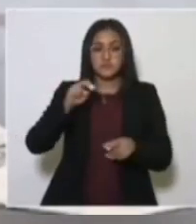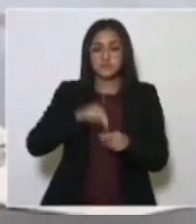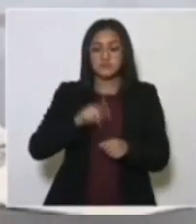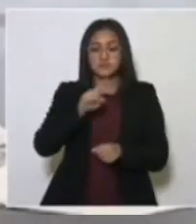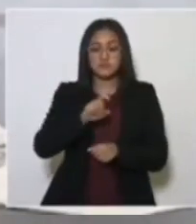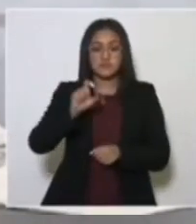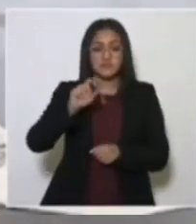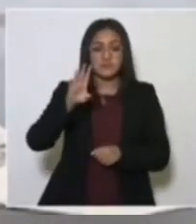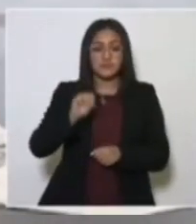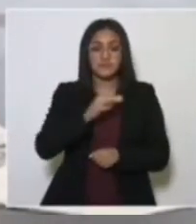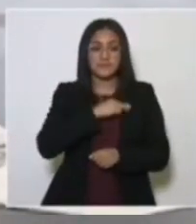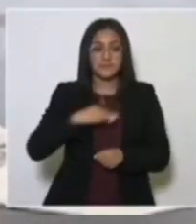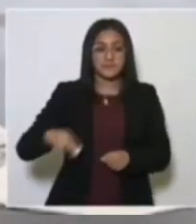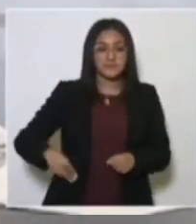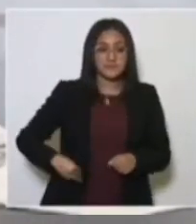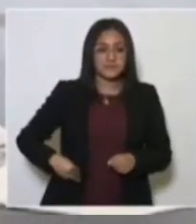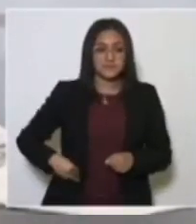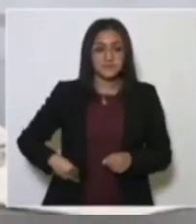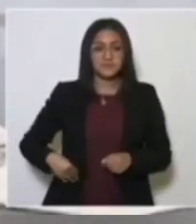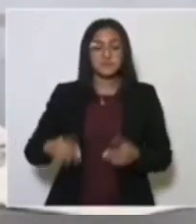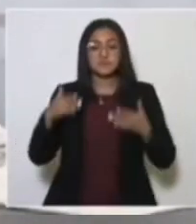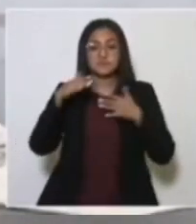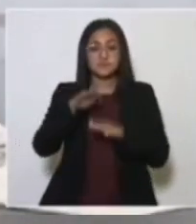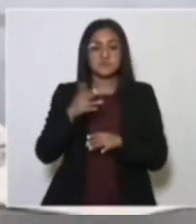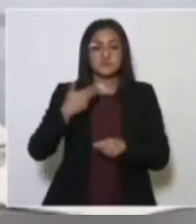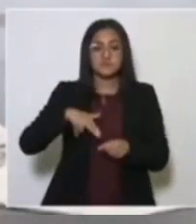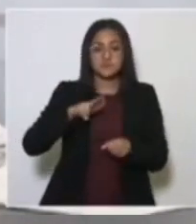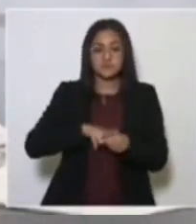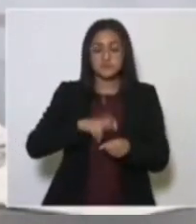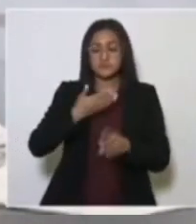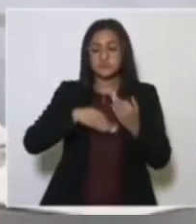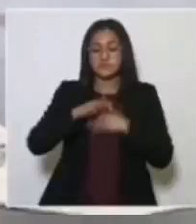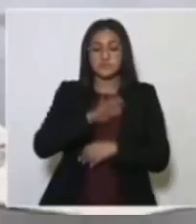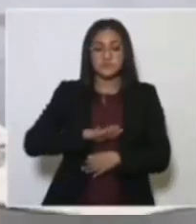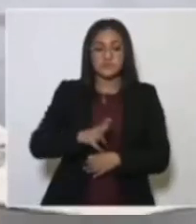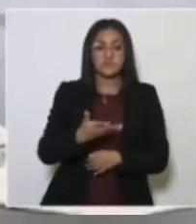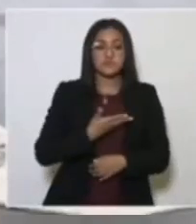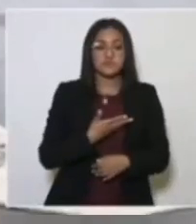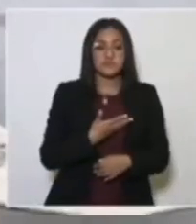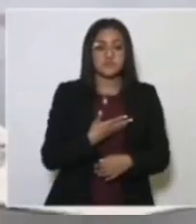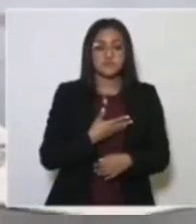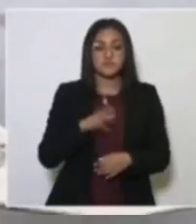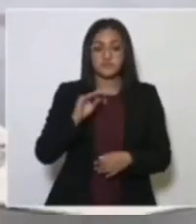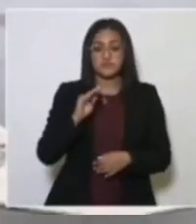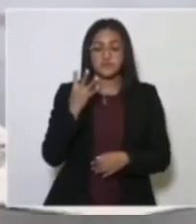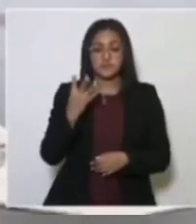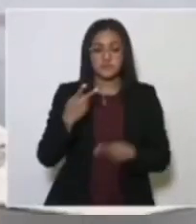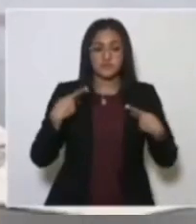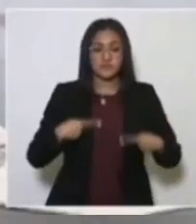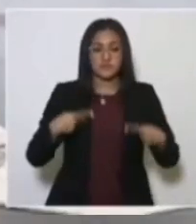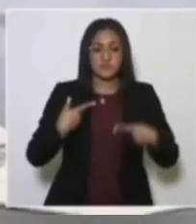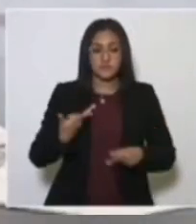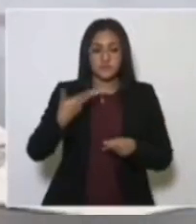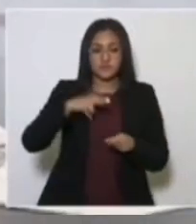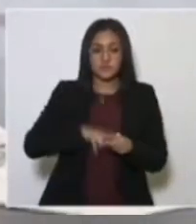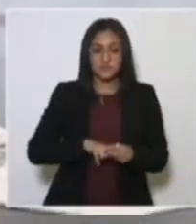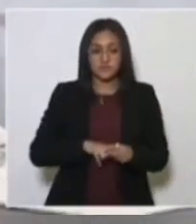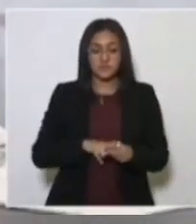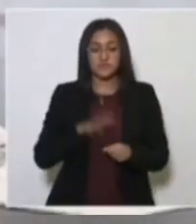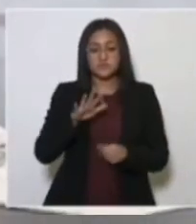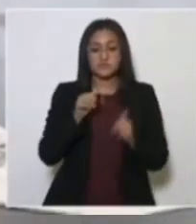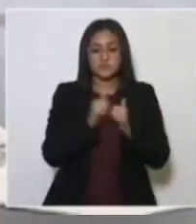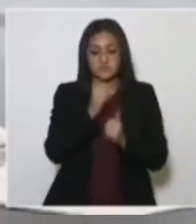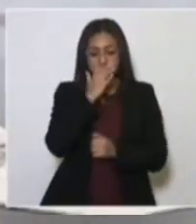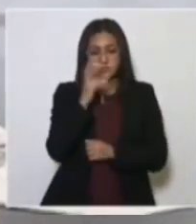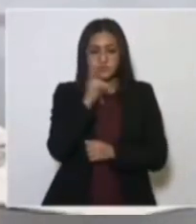en 129 municipios. En lo que respecta a la hospitalización, en todo el sector, 94 pacientes hospitalizados,